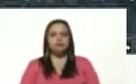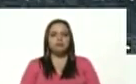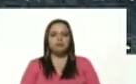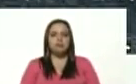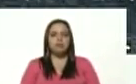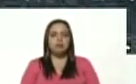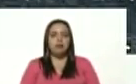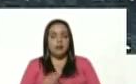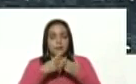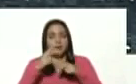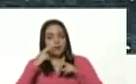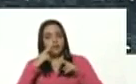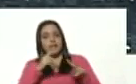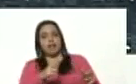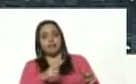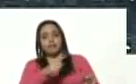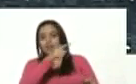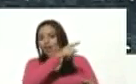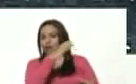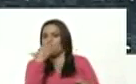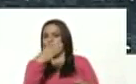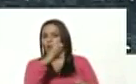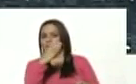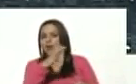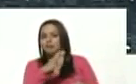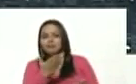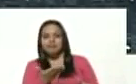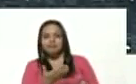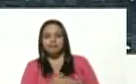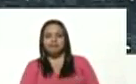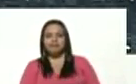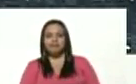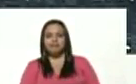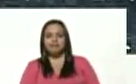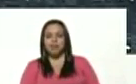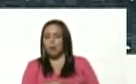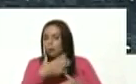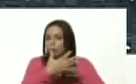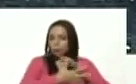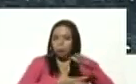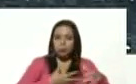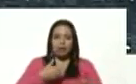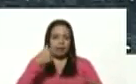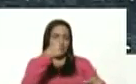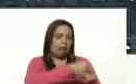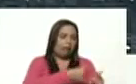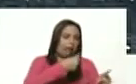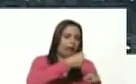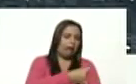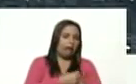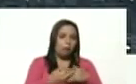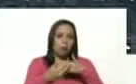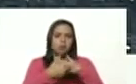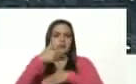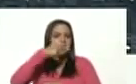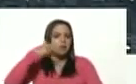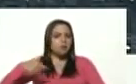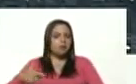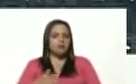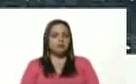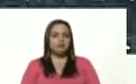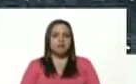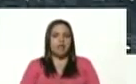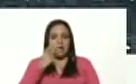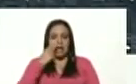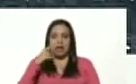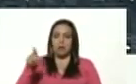Pero miren a los vecinos en Colombia. El caos, el desastre, la represión, la masacre. Y miren